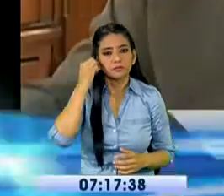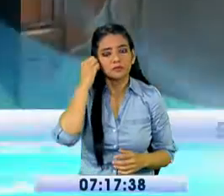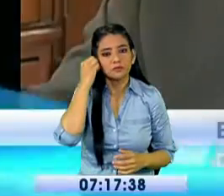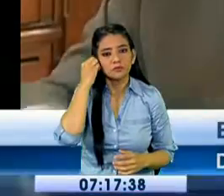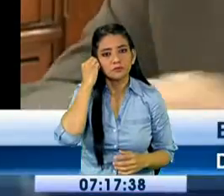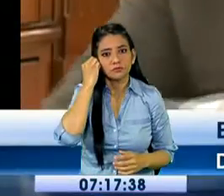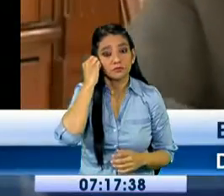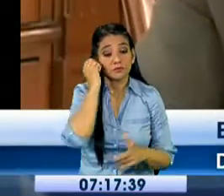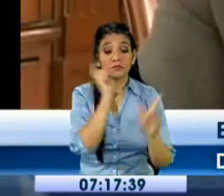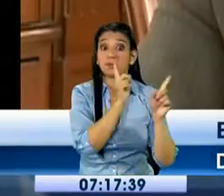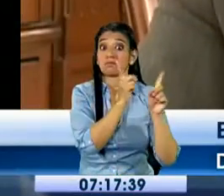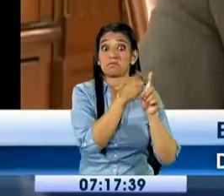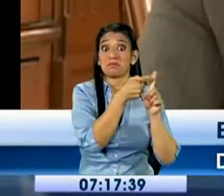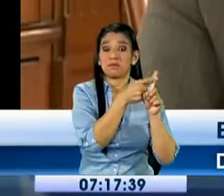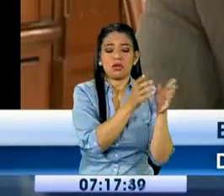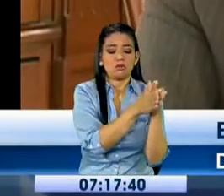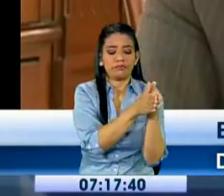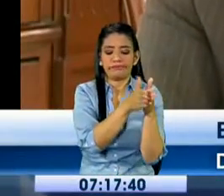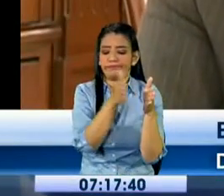la